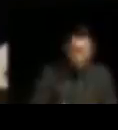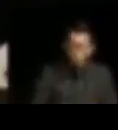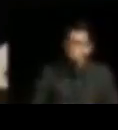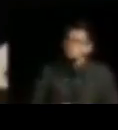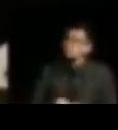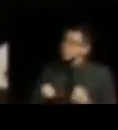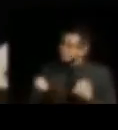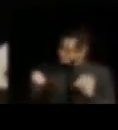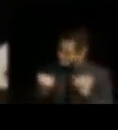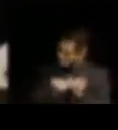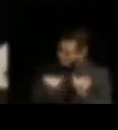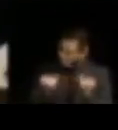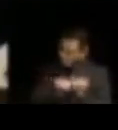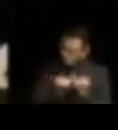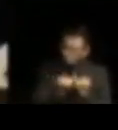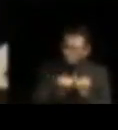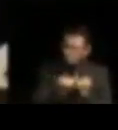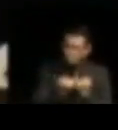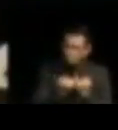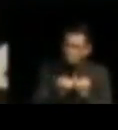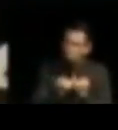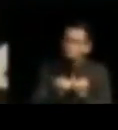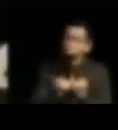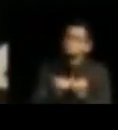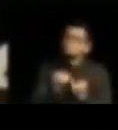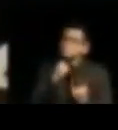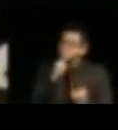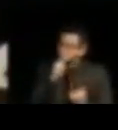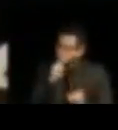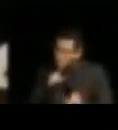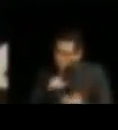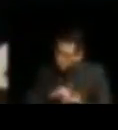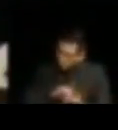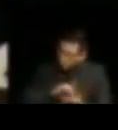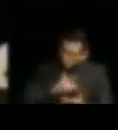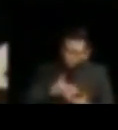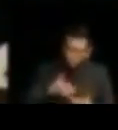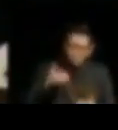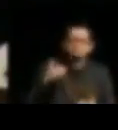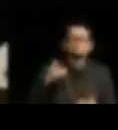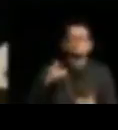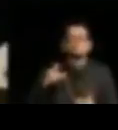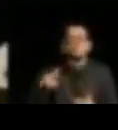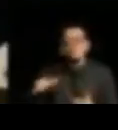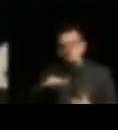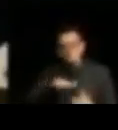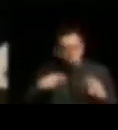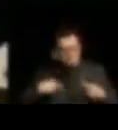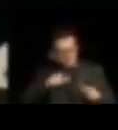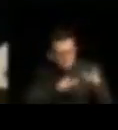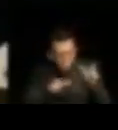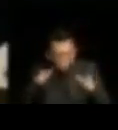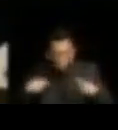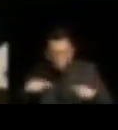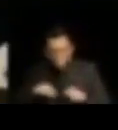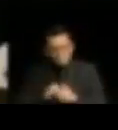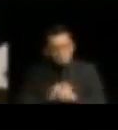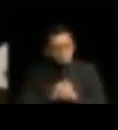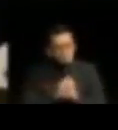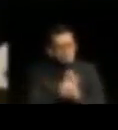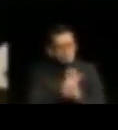De igual forma, le damos gracias al equipo de Ambulante por apoyar la proyección